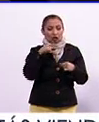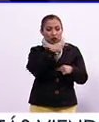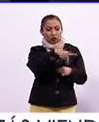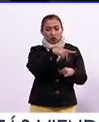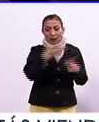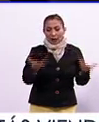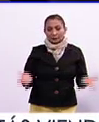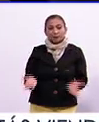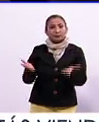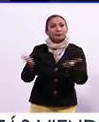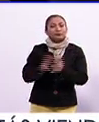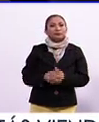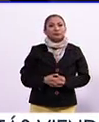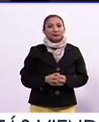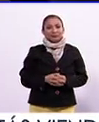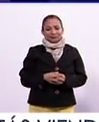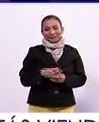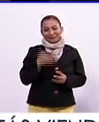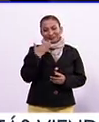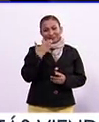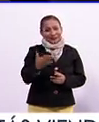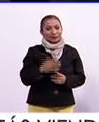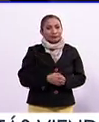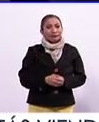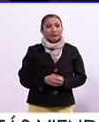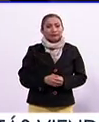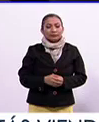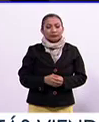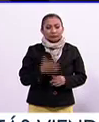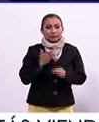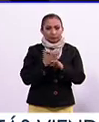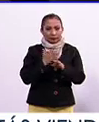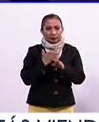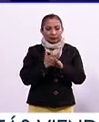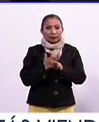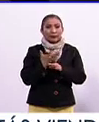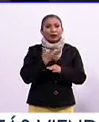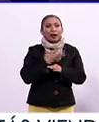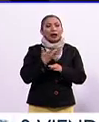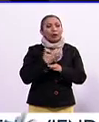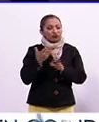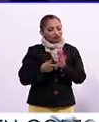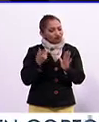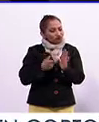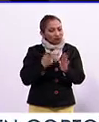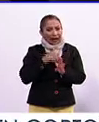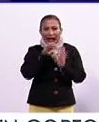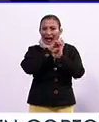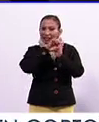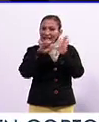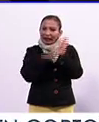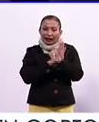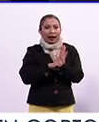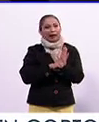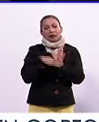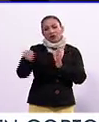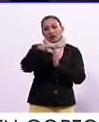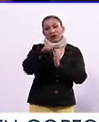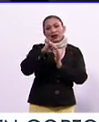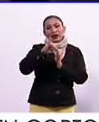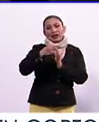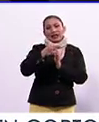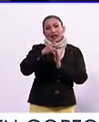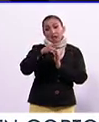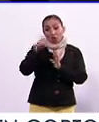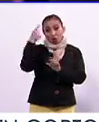impulsó. Sí, mire, más que nunca, ahorita tenemos que insistir en la ética con los ingenieros,